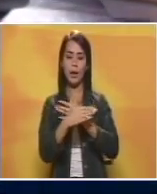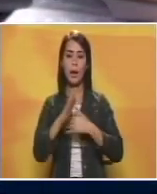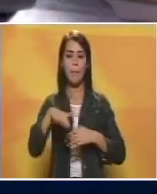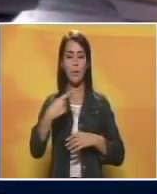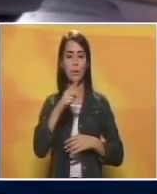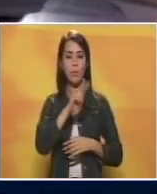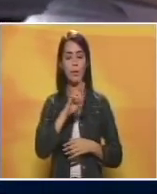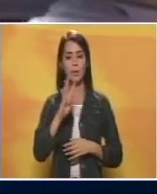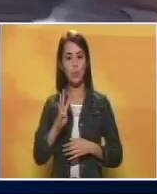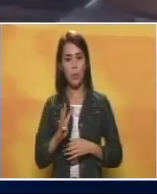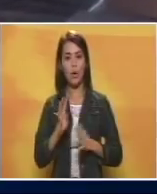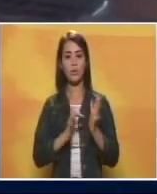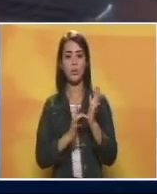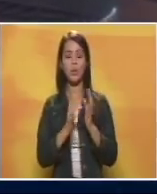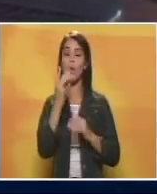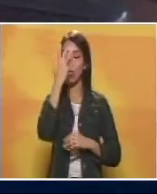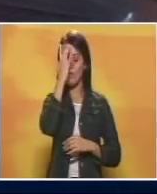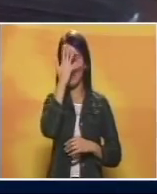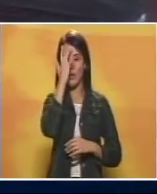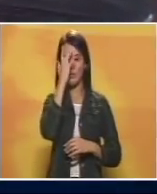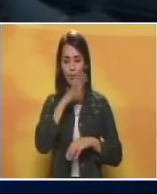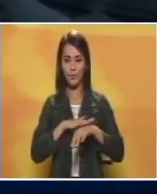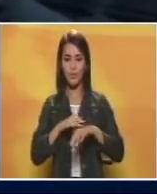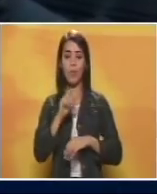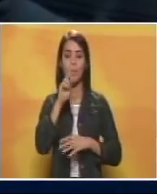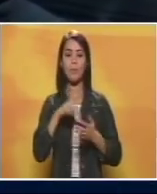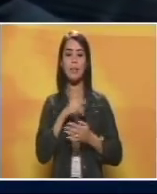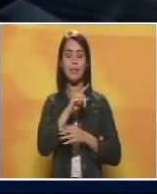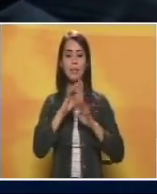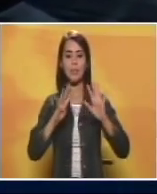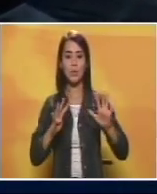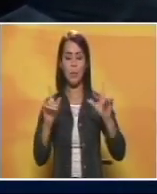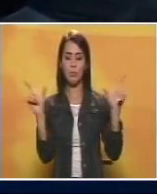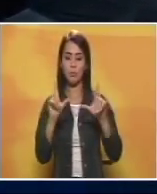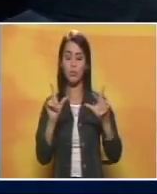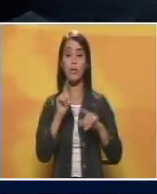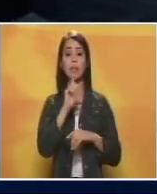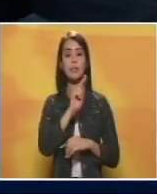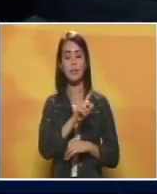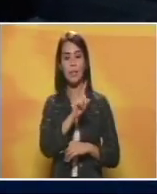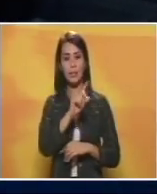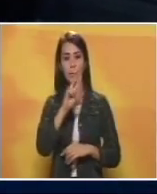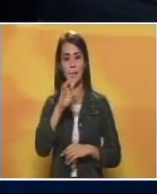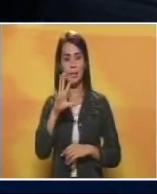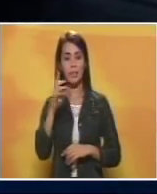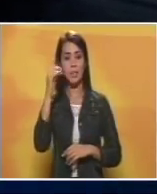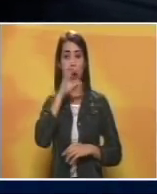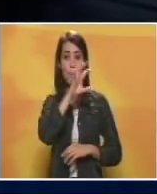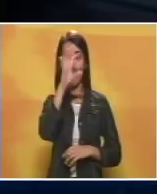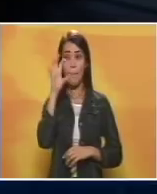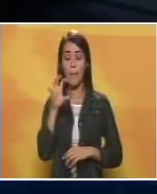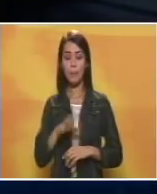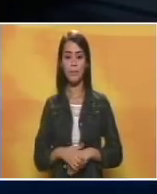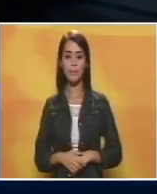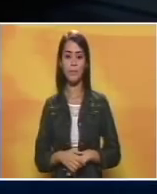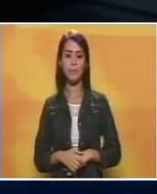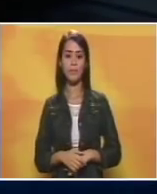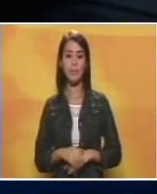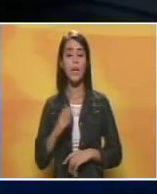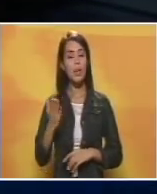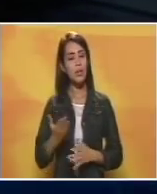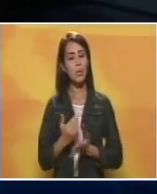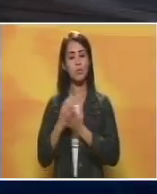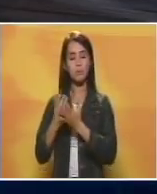próximo 24 de febrero de 2019 y será televisada en 225 países. Los premios más importantes del cine en